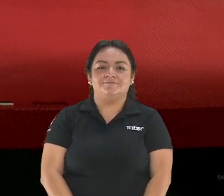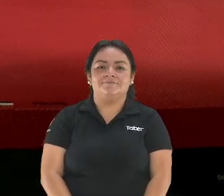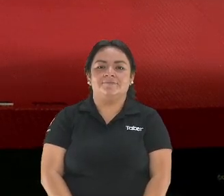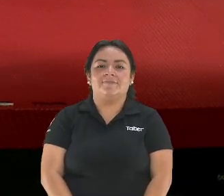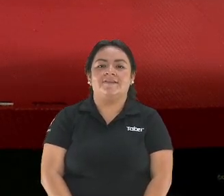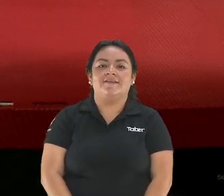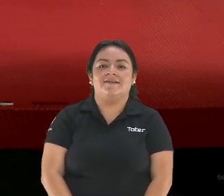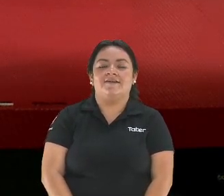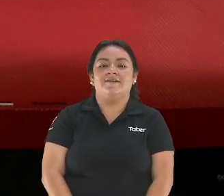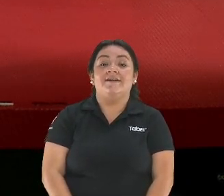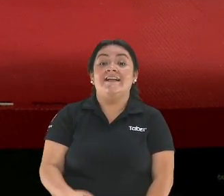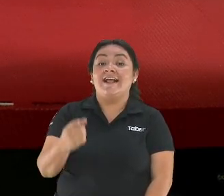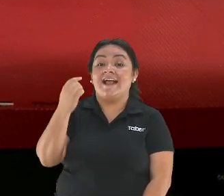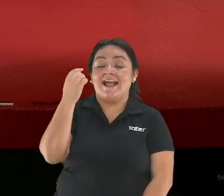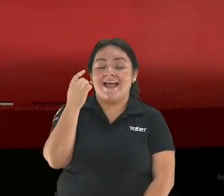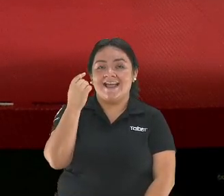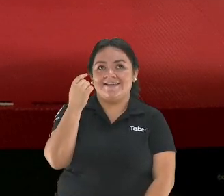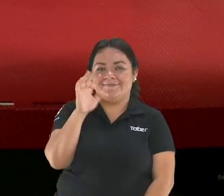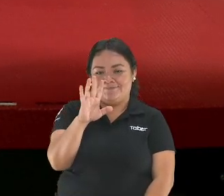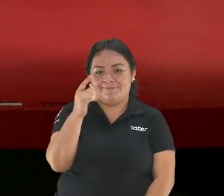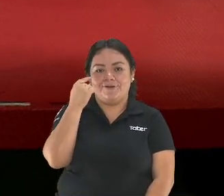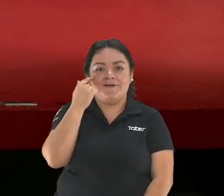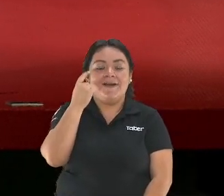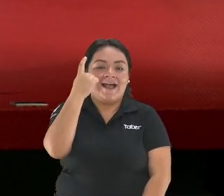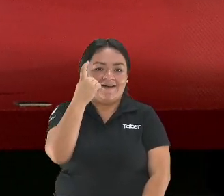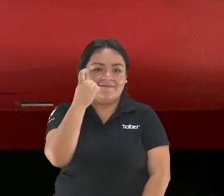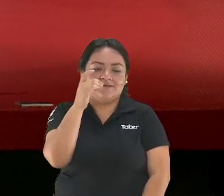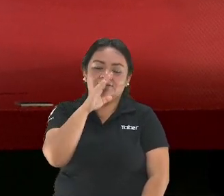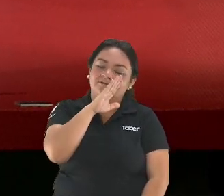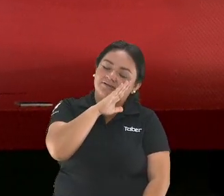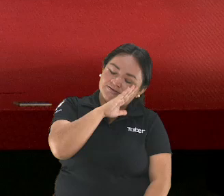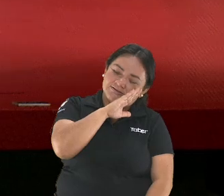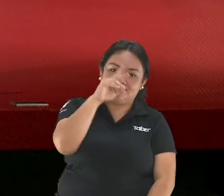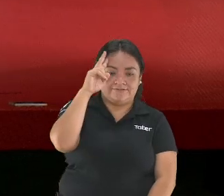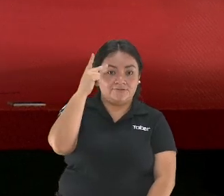porque la falta de sueño es porque usted está desanimado